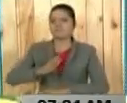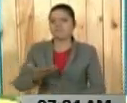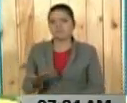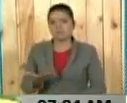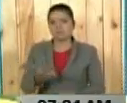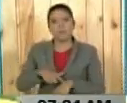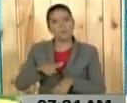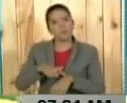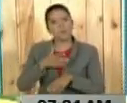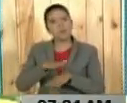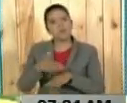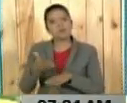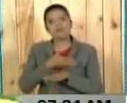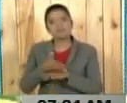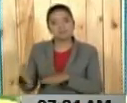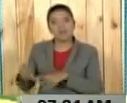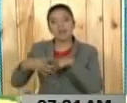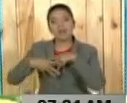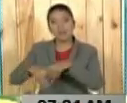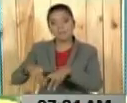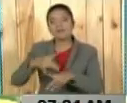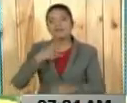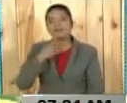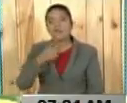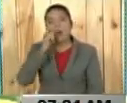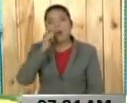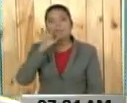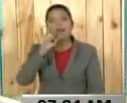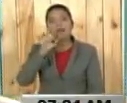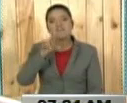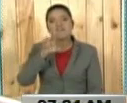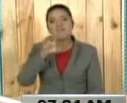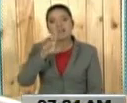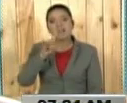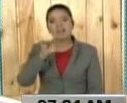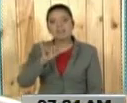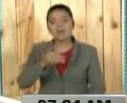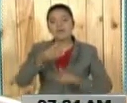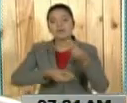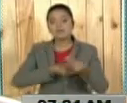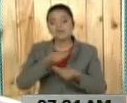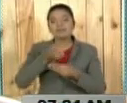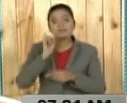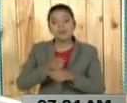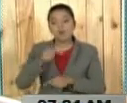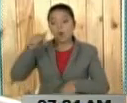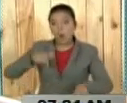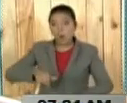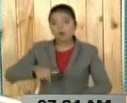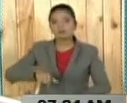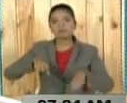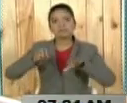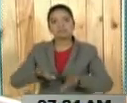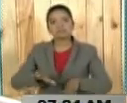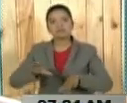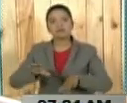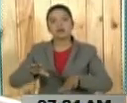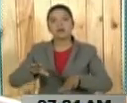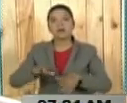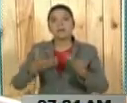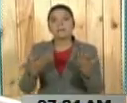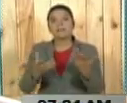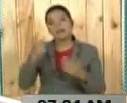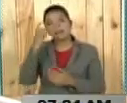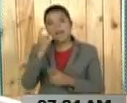postergar inclusive la marcha que decía Freddy Guevara que va a realizarse, que tiene que realizarse el día de hoy? Está postergada para el 11